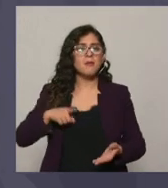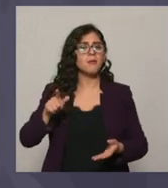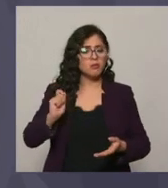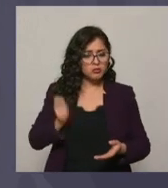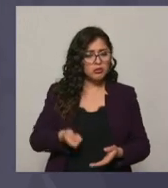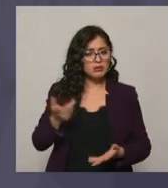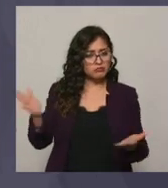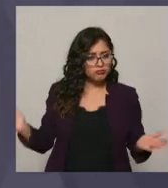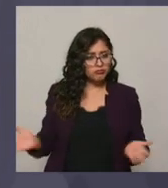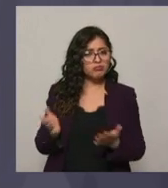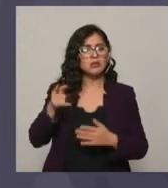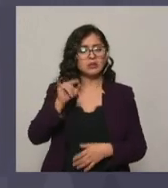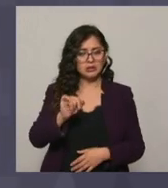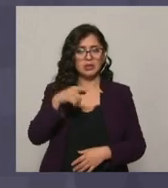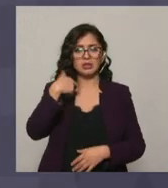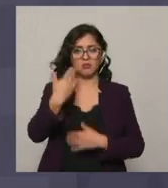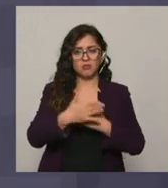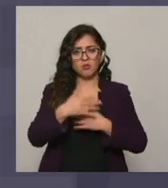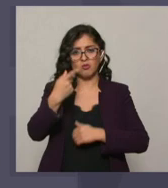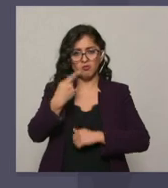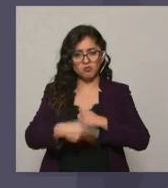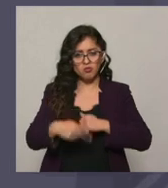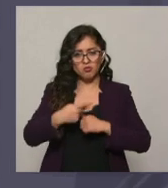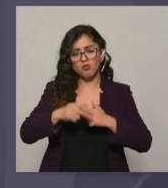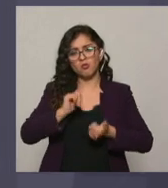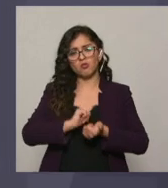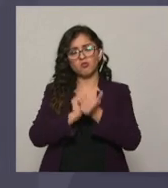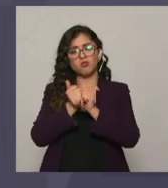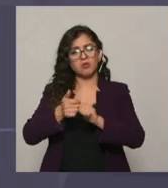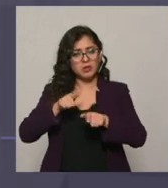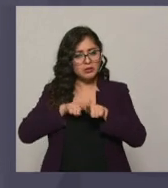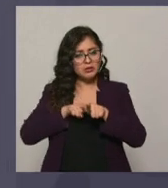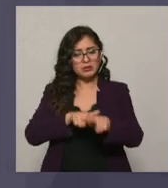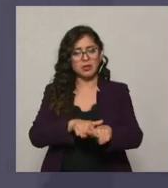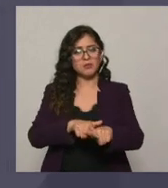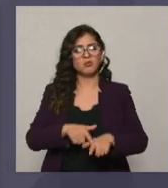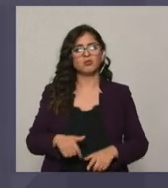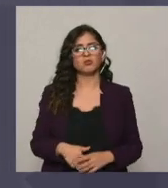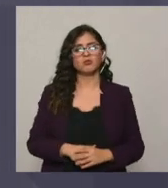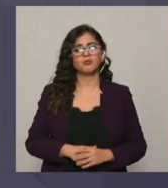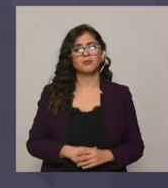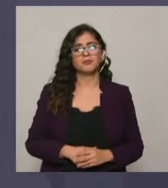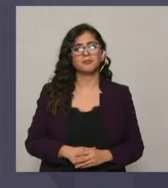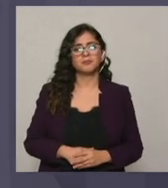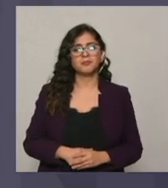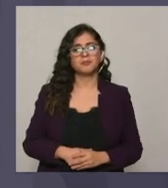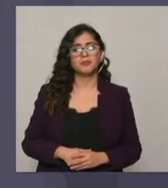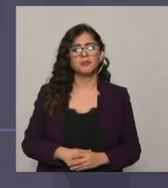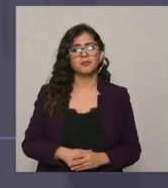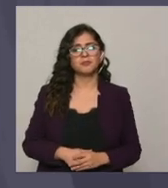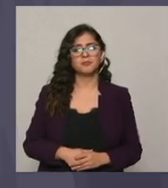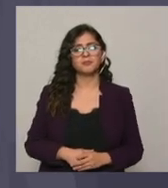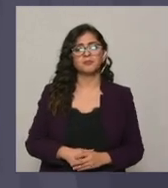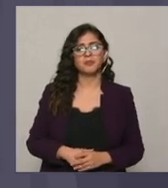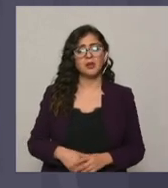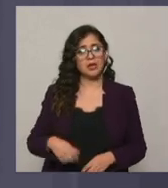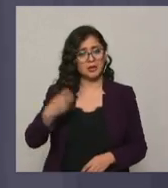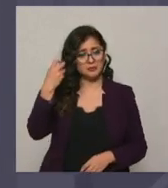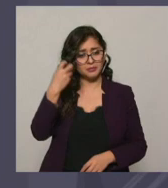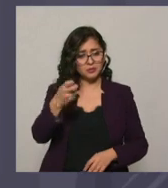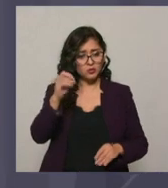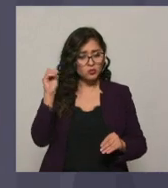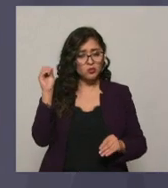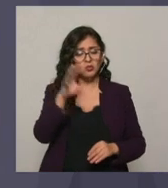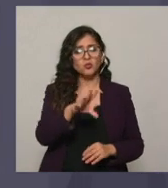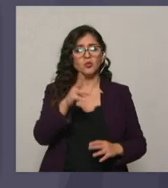de verdad hay un riesgo para que pues continuemos con esta medida. En estos mensajes de muerte, de amenaza directa hacia